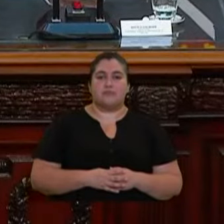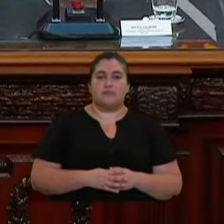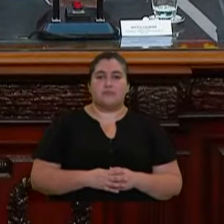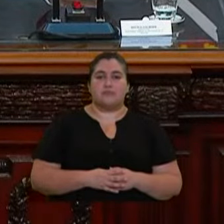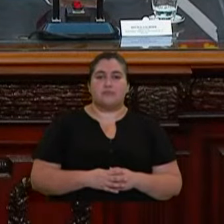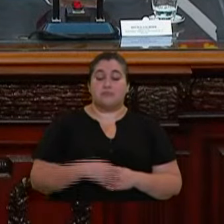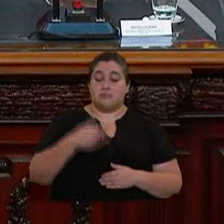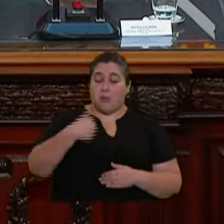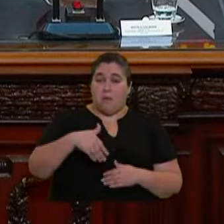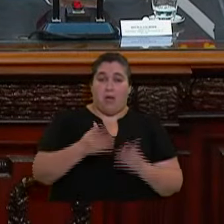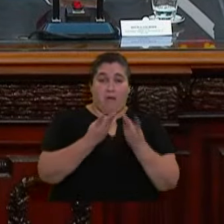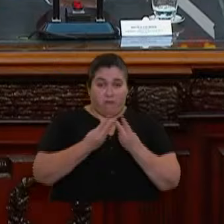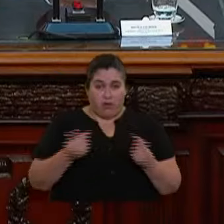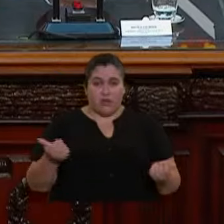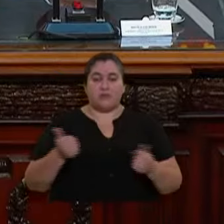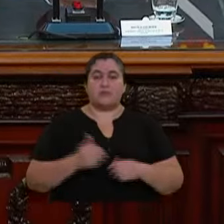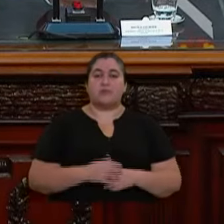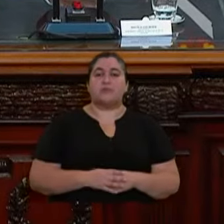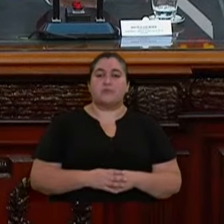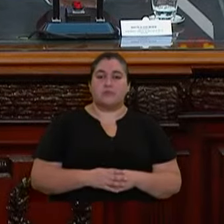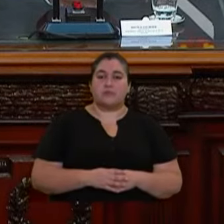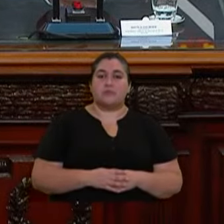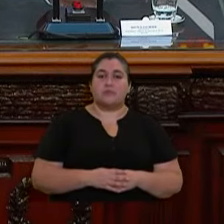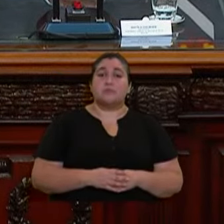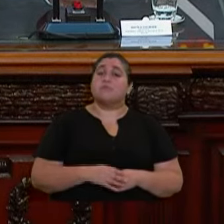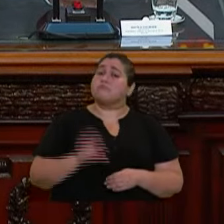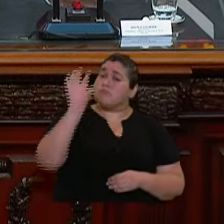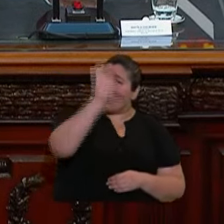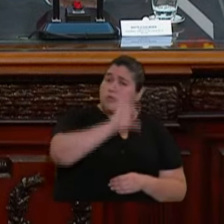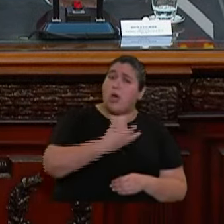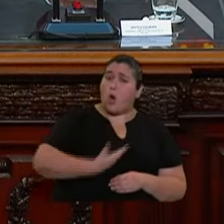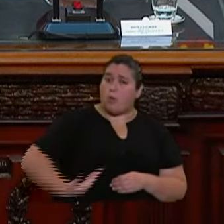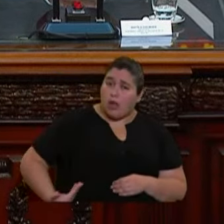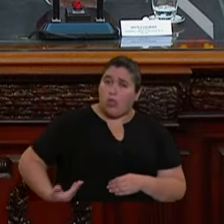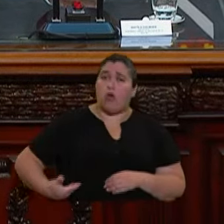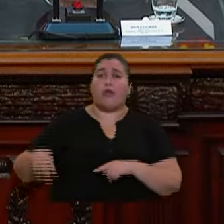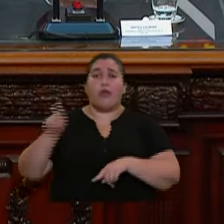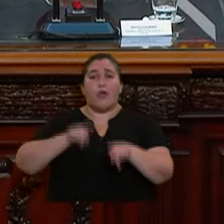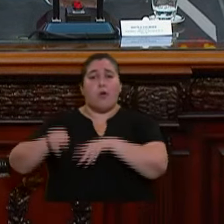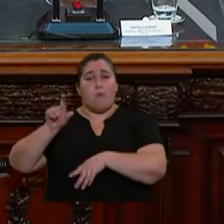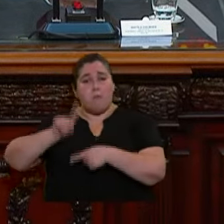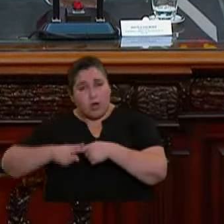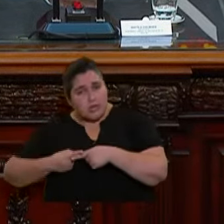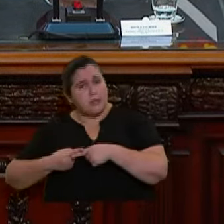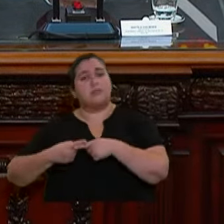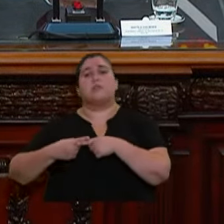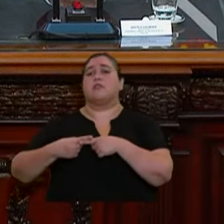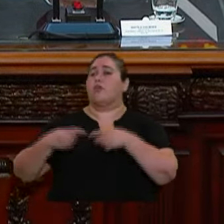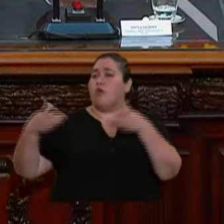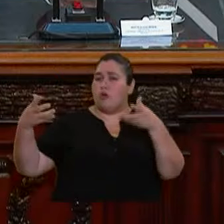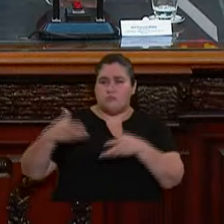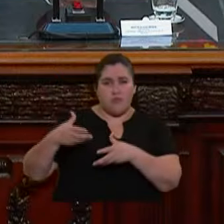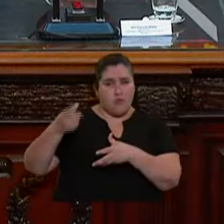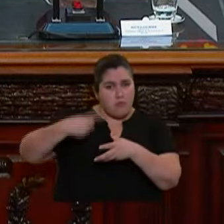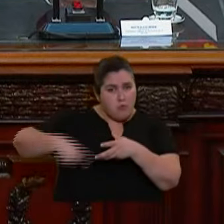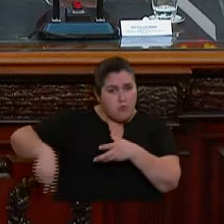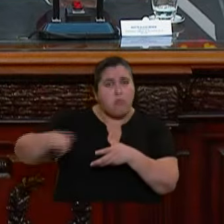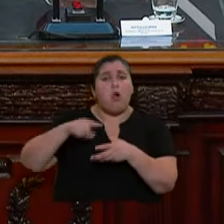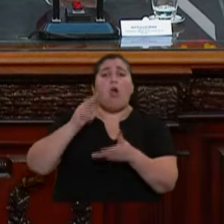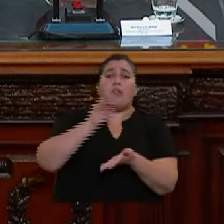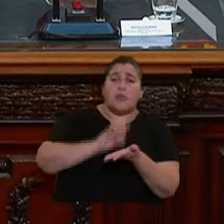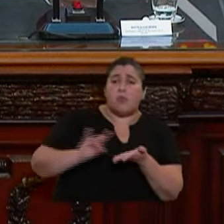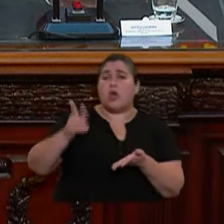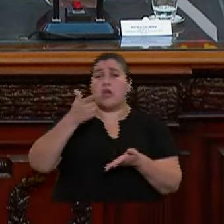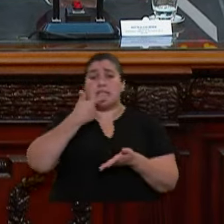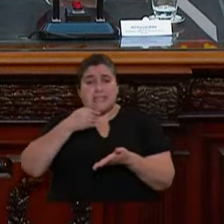Para concluir este mensaje, a los gobernadores, los dirigentes, los distintos partidos del sistema político y a los diputados